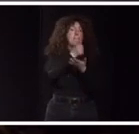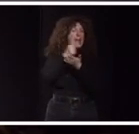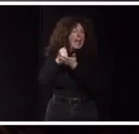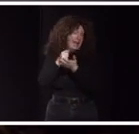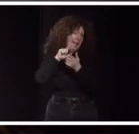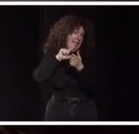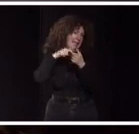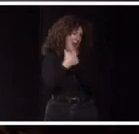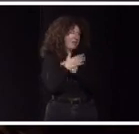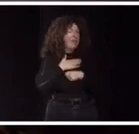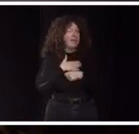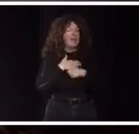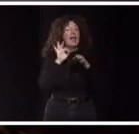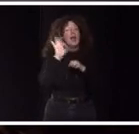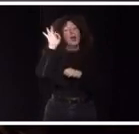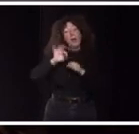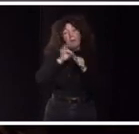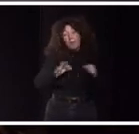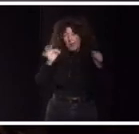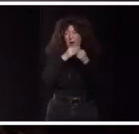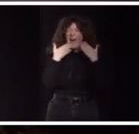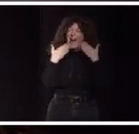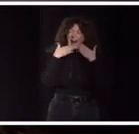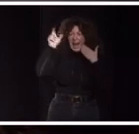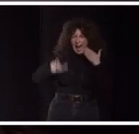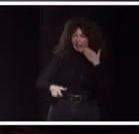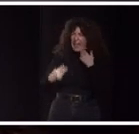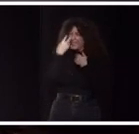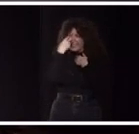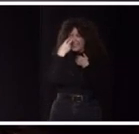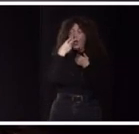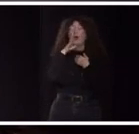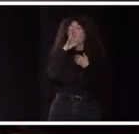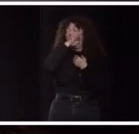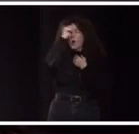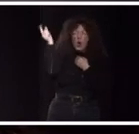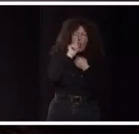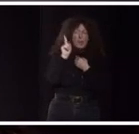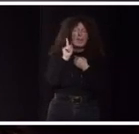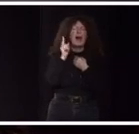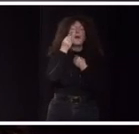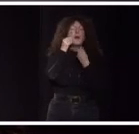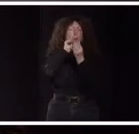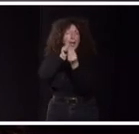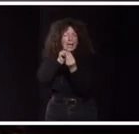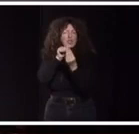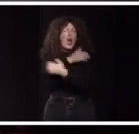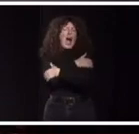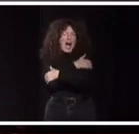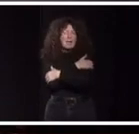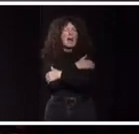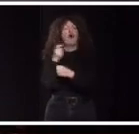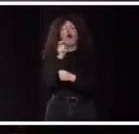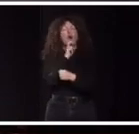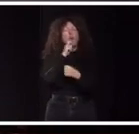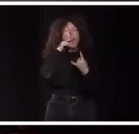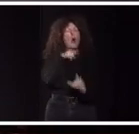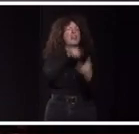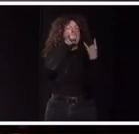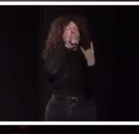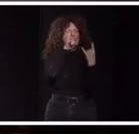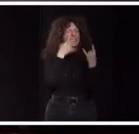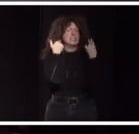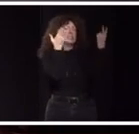Así que gracias, Yone, por no olvidar que los besos y los abrazos se dan enseñando los dientes a quienes